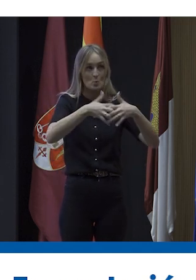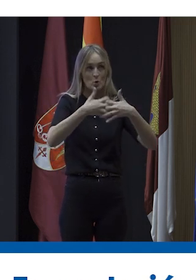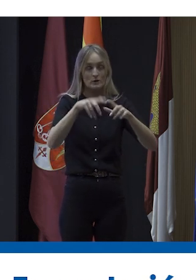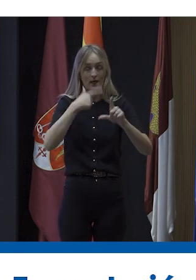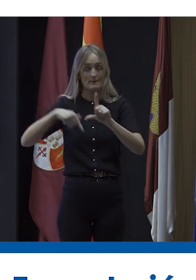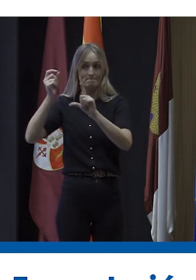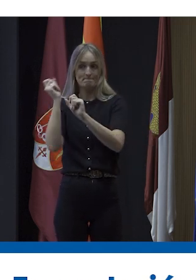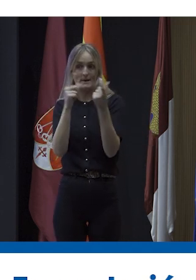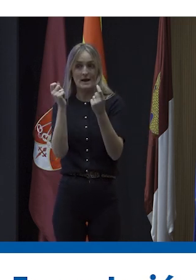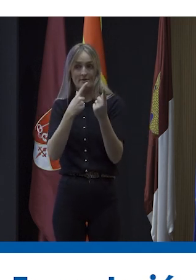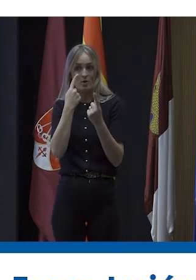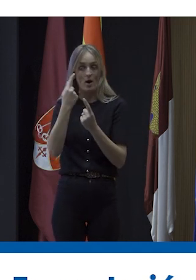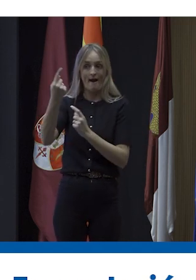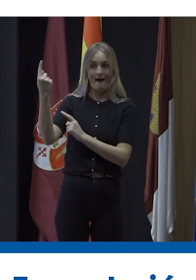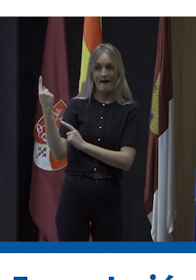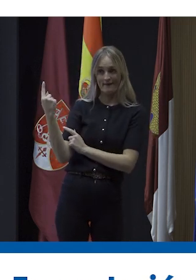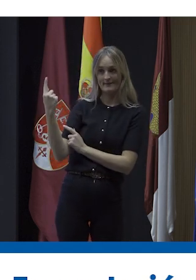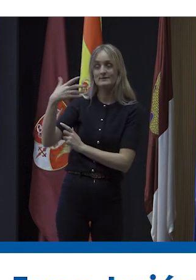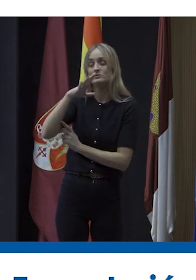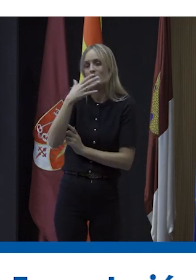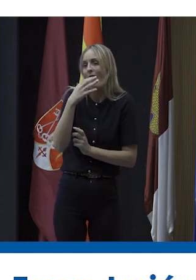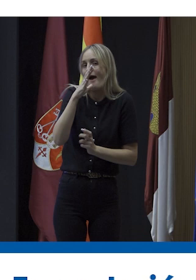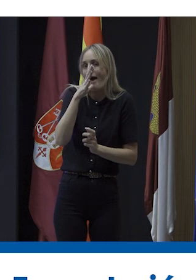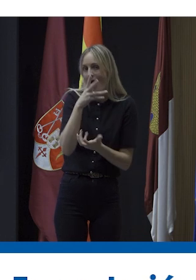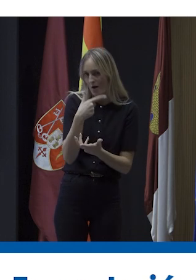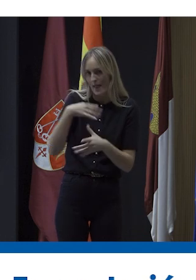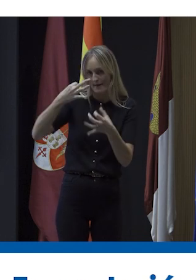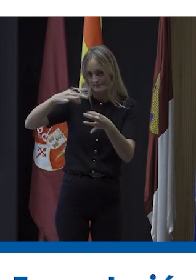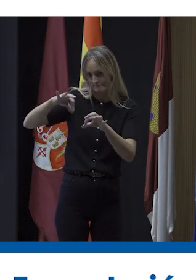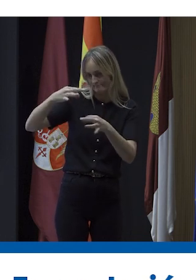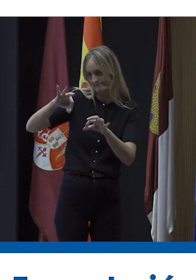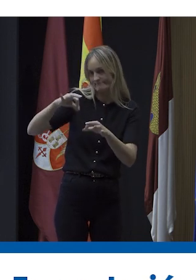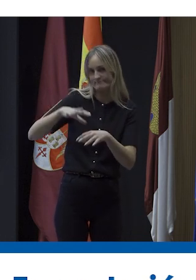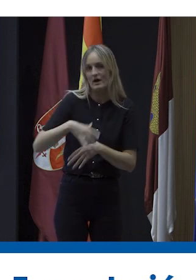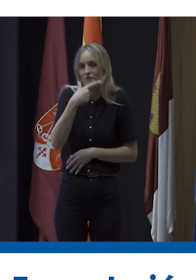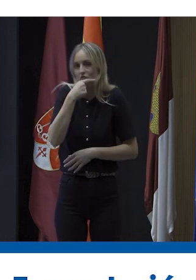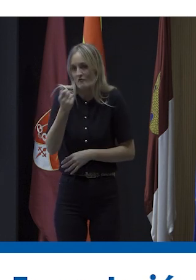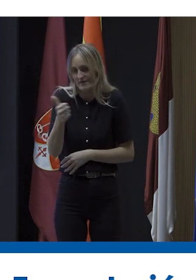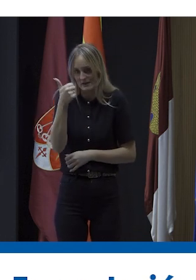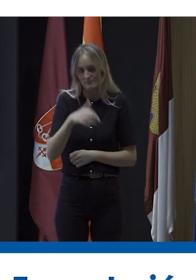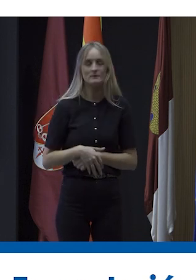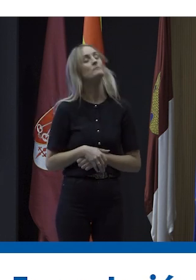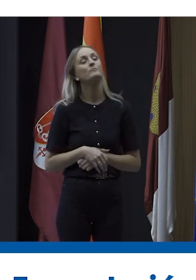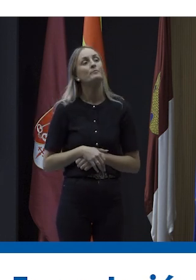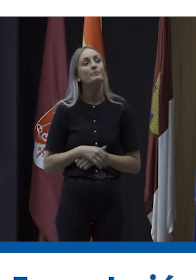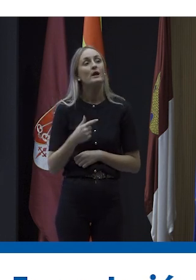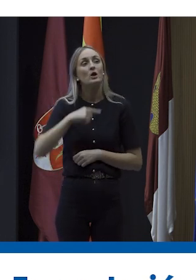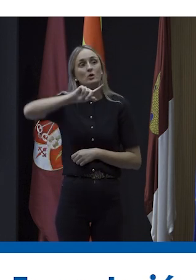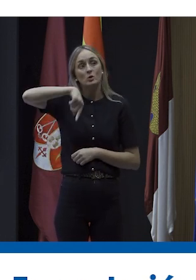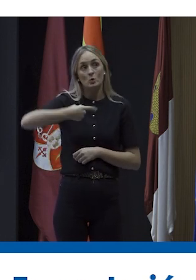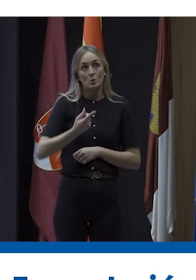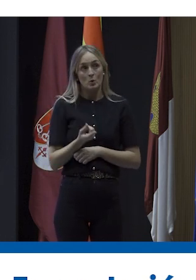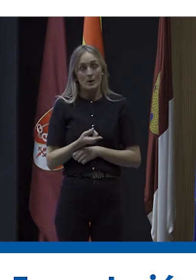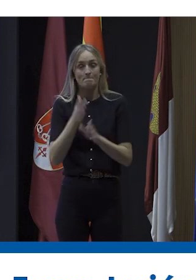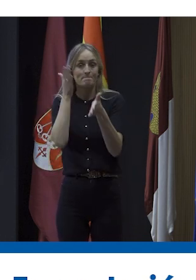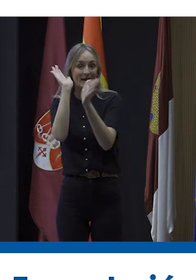es como ahora que es todo mucho más sencillo. Lógicamente, aparte de motorizarlos, había que poder tratarlos. Necesitamos